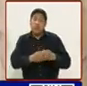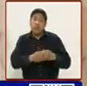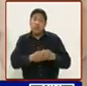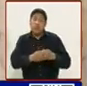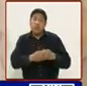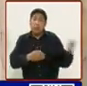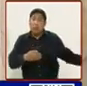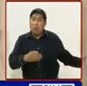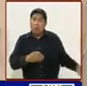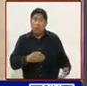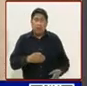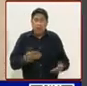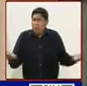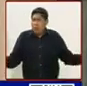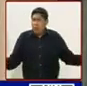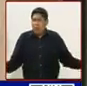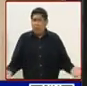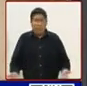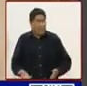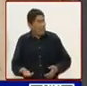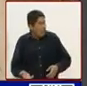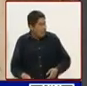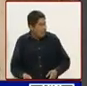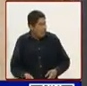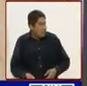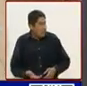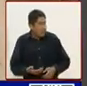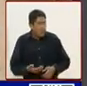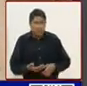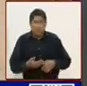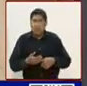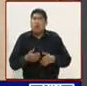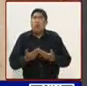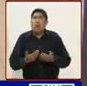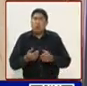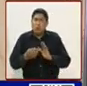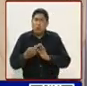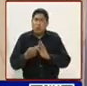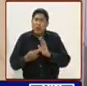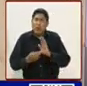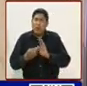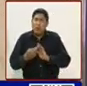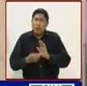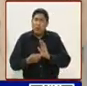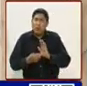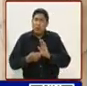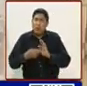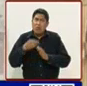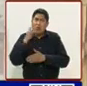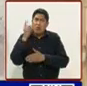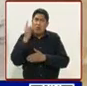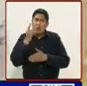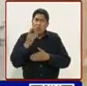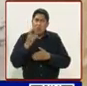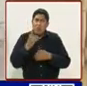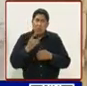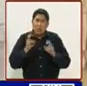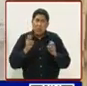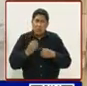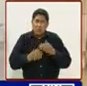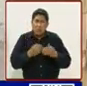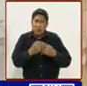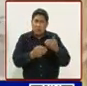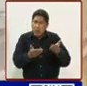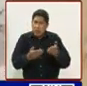delito en flagrancia, no se han seguido los pasos como dicta la norma, como manda nuestro código de procedimiento penal. Estamos